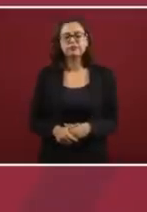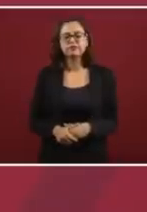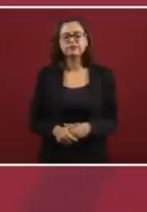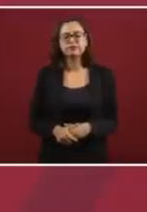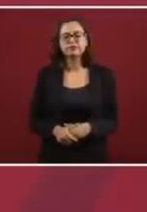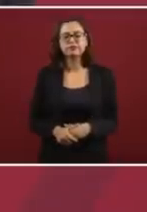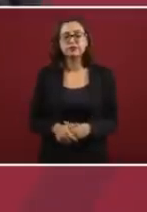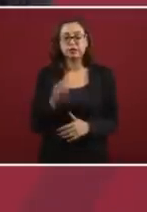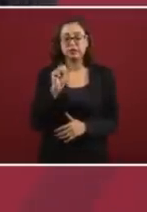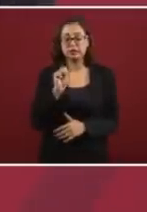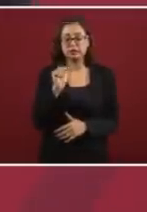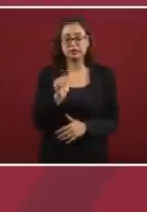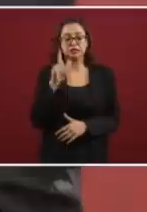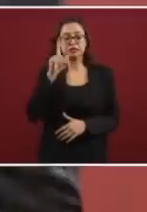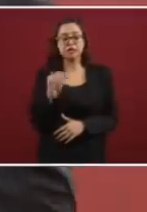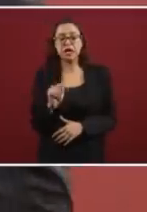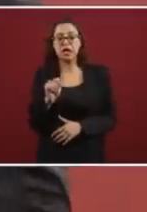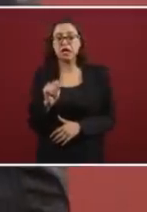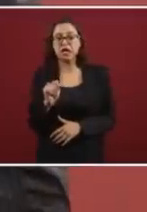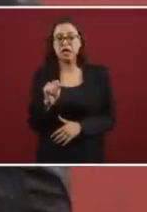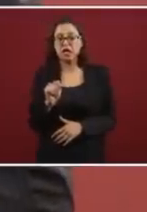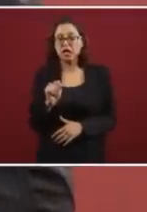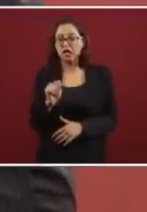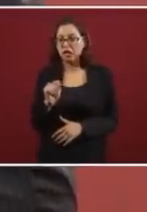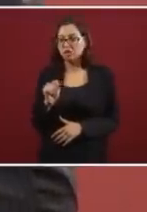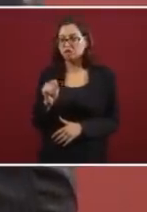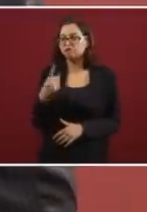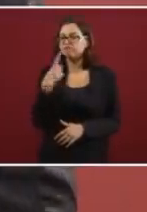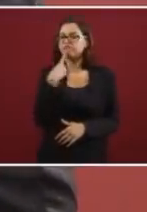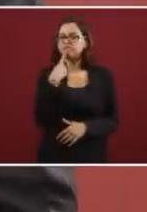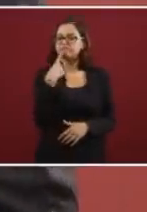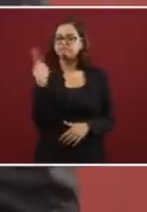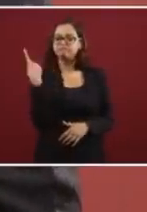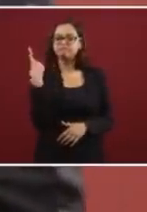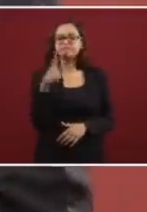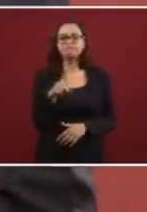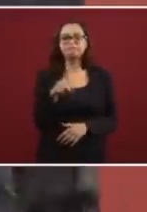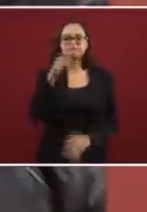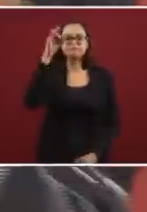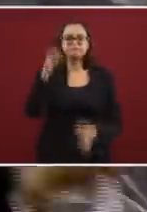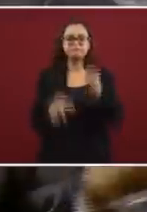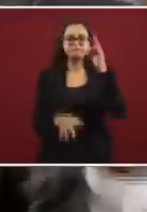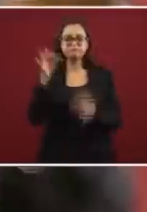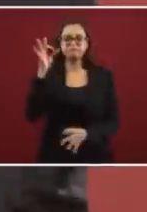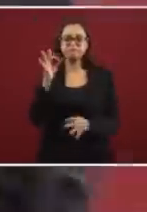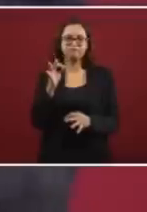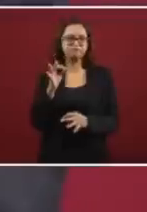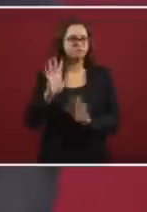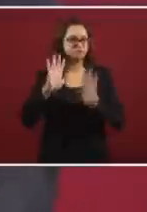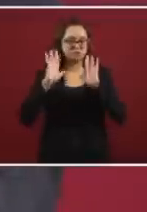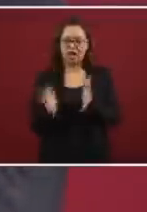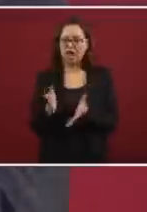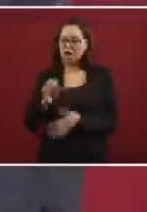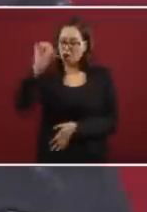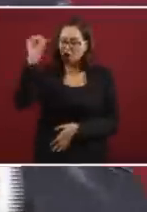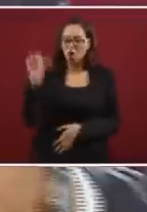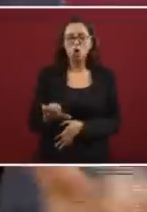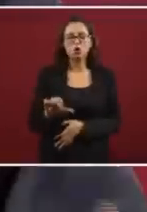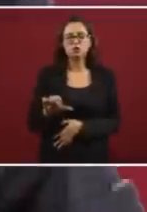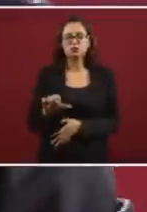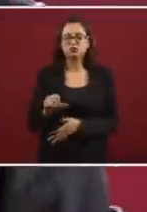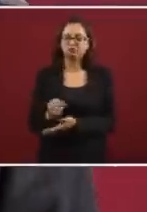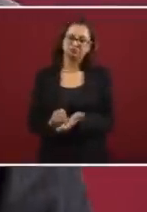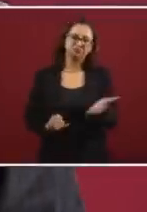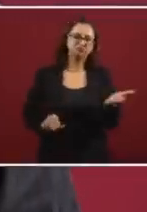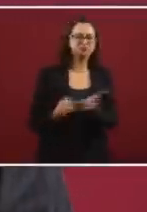no es que el sat presenta la denuncia al juez y de inmediato el juez éste